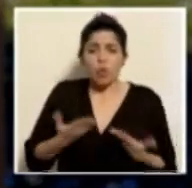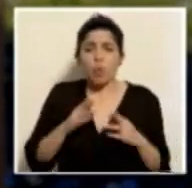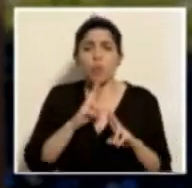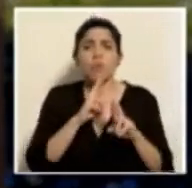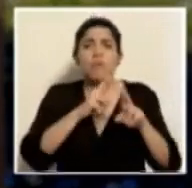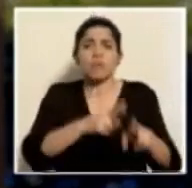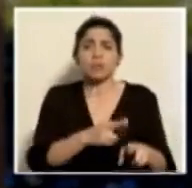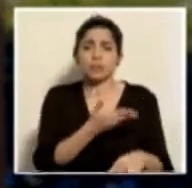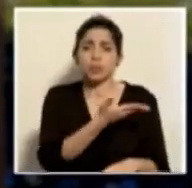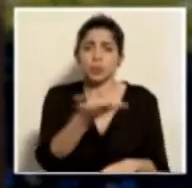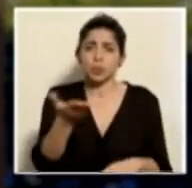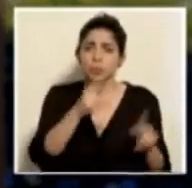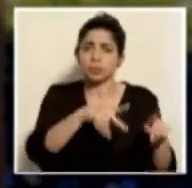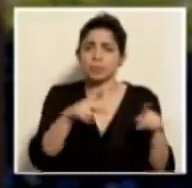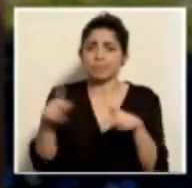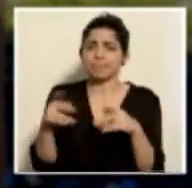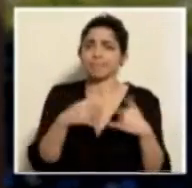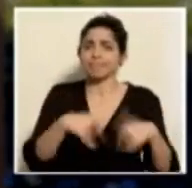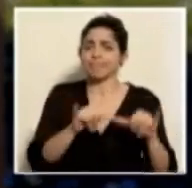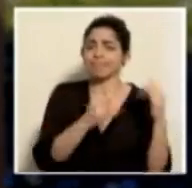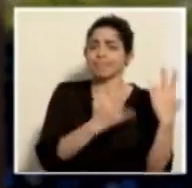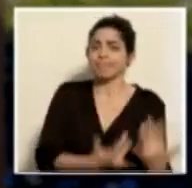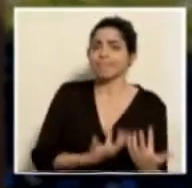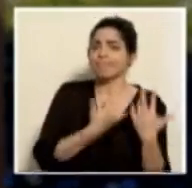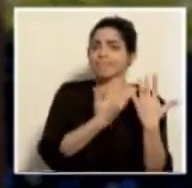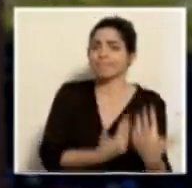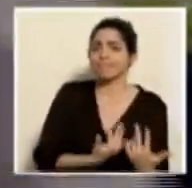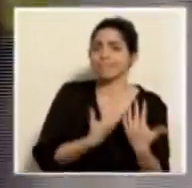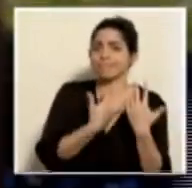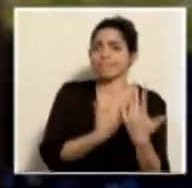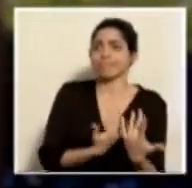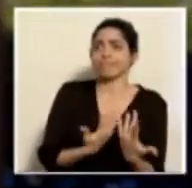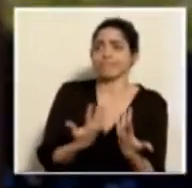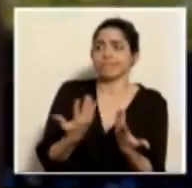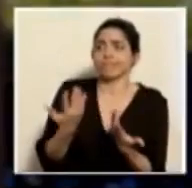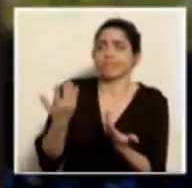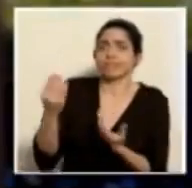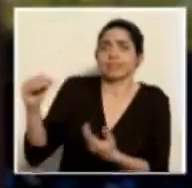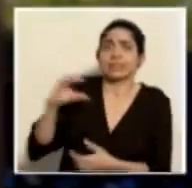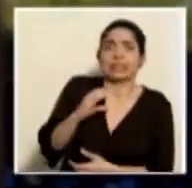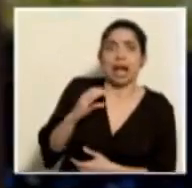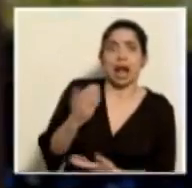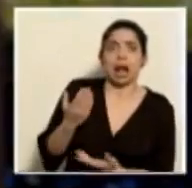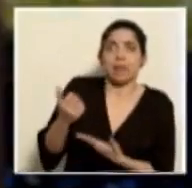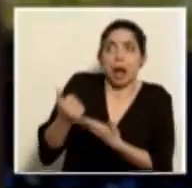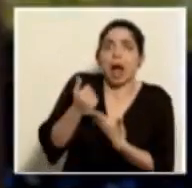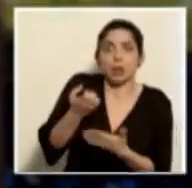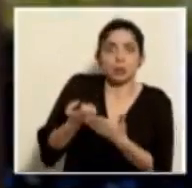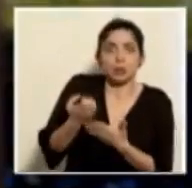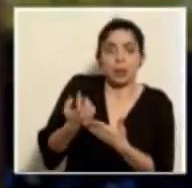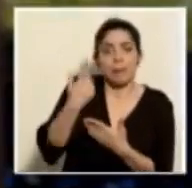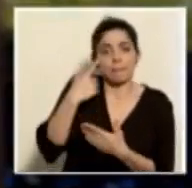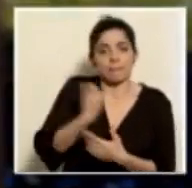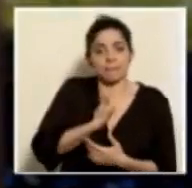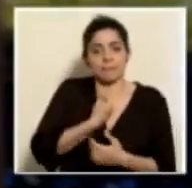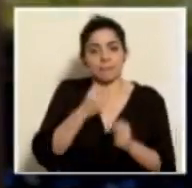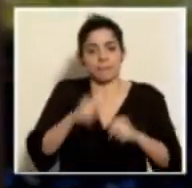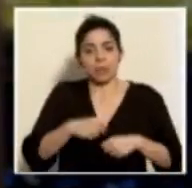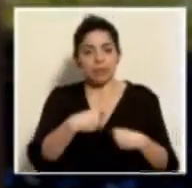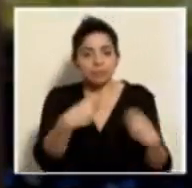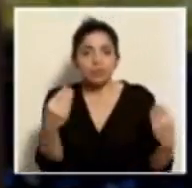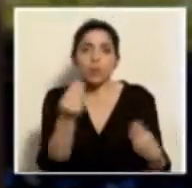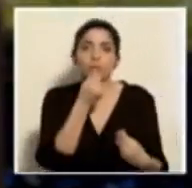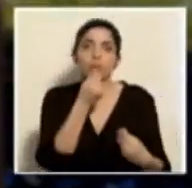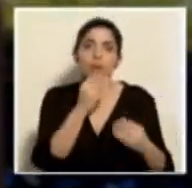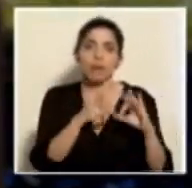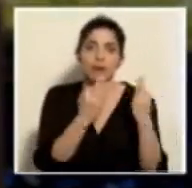dar a esas personas que están esperando un salario, digamos, una ayuda para poder llevar ese alimento también